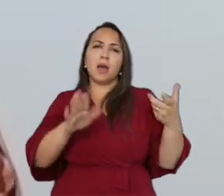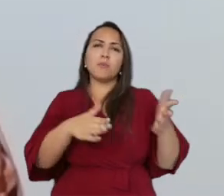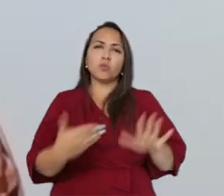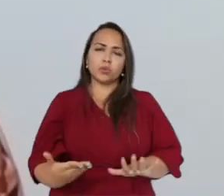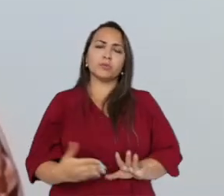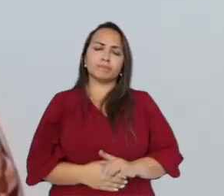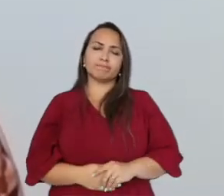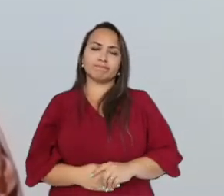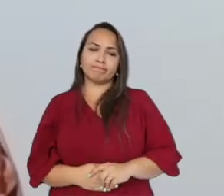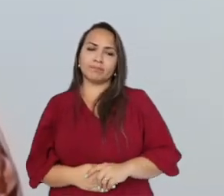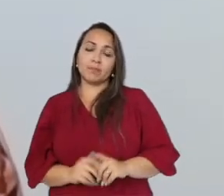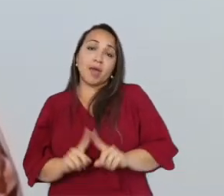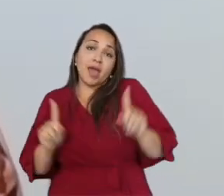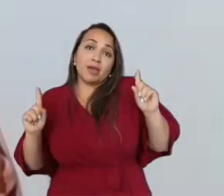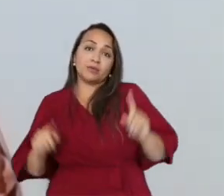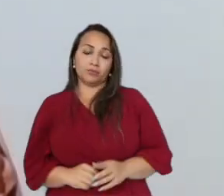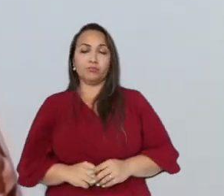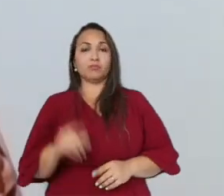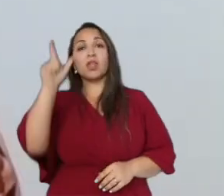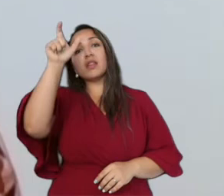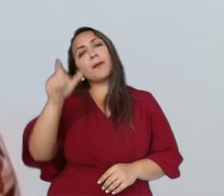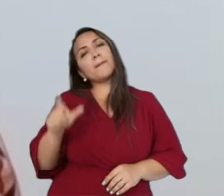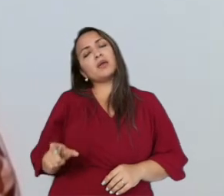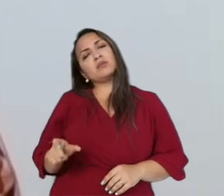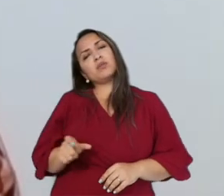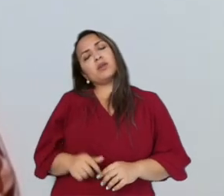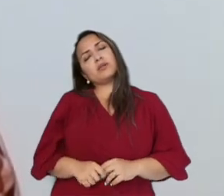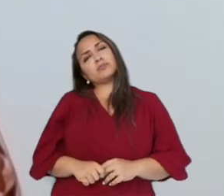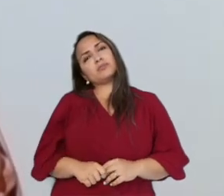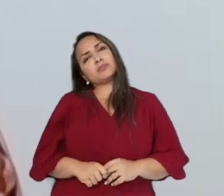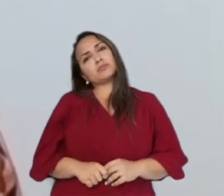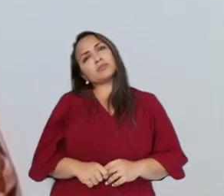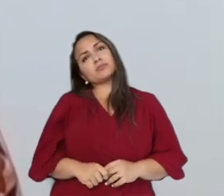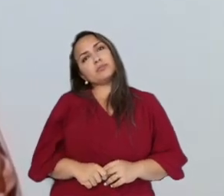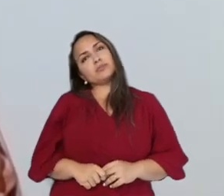fallecido, pero fue una persona que